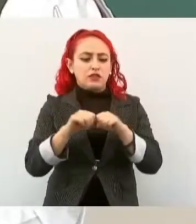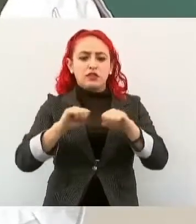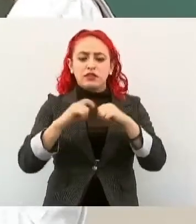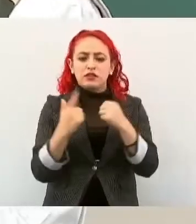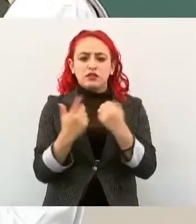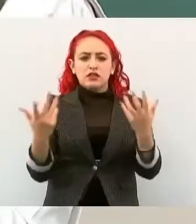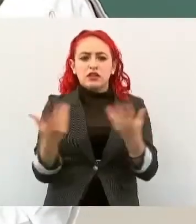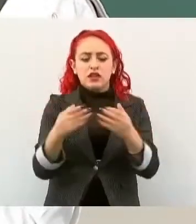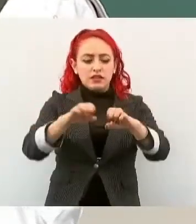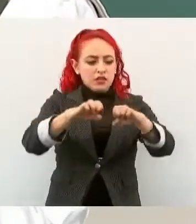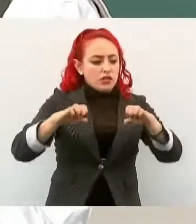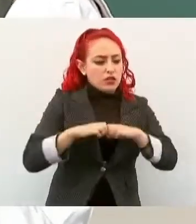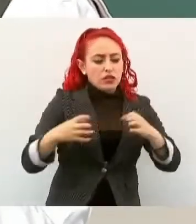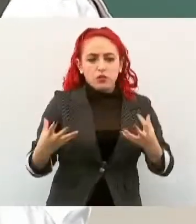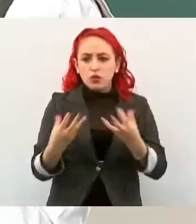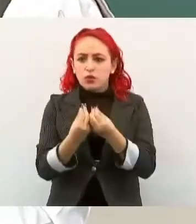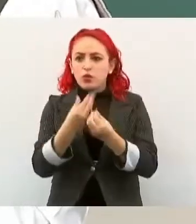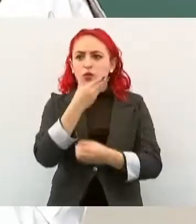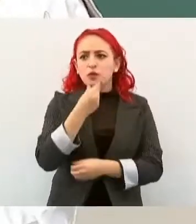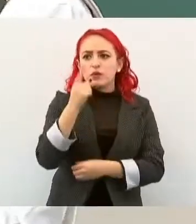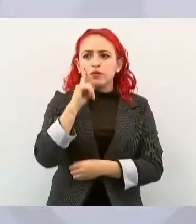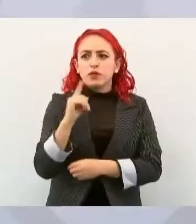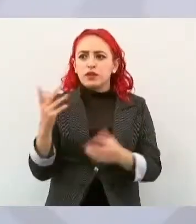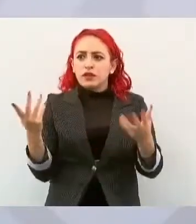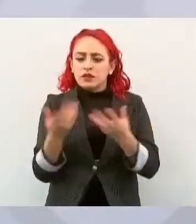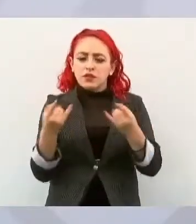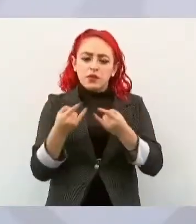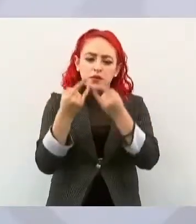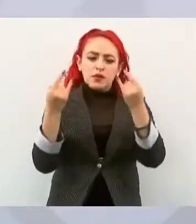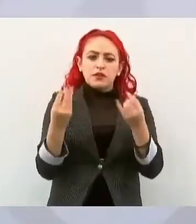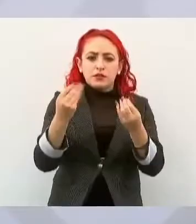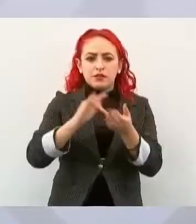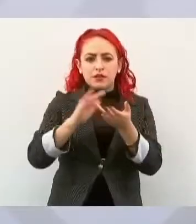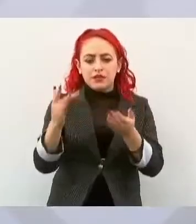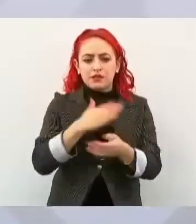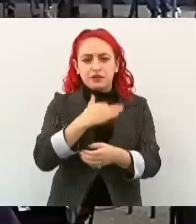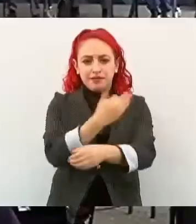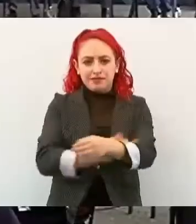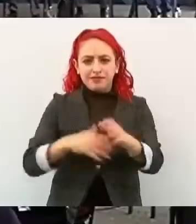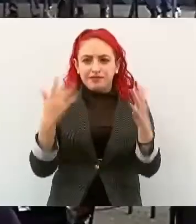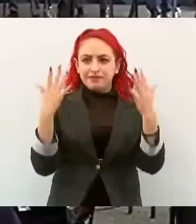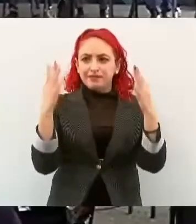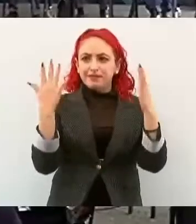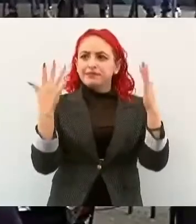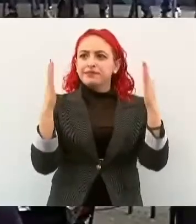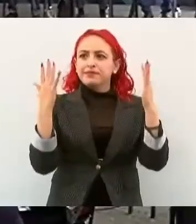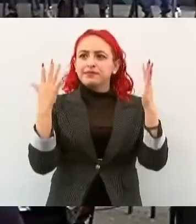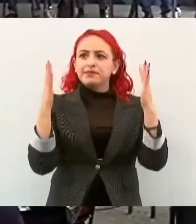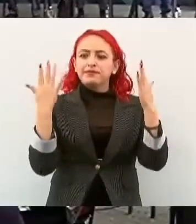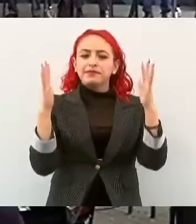haremos en equipo, juntas y juntos, haciendo historia. Muchas gracias y muy buenas tardes.